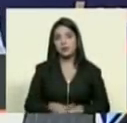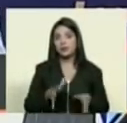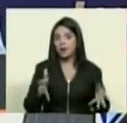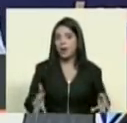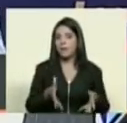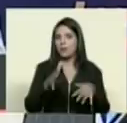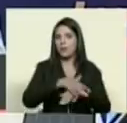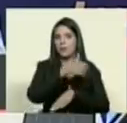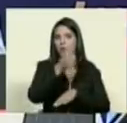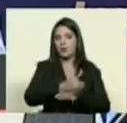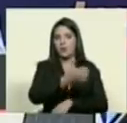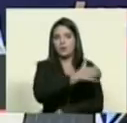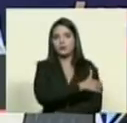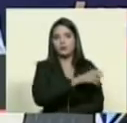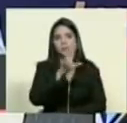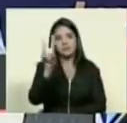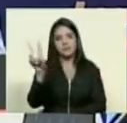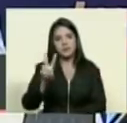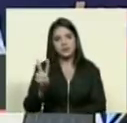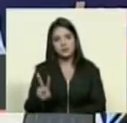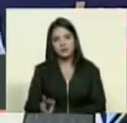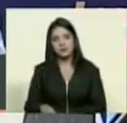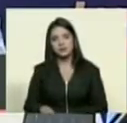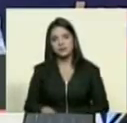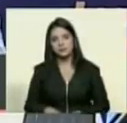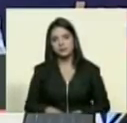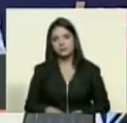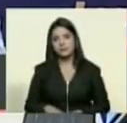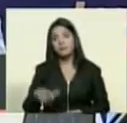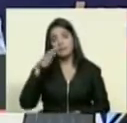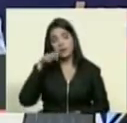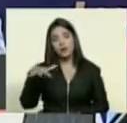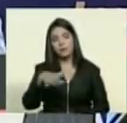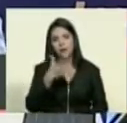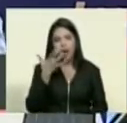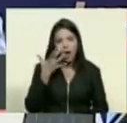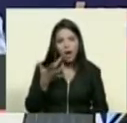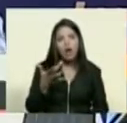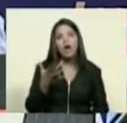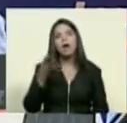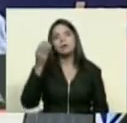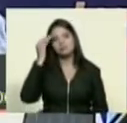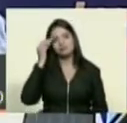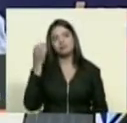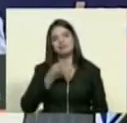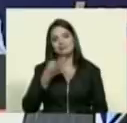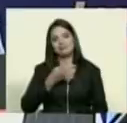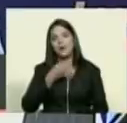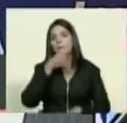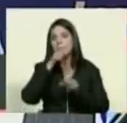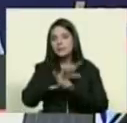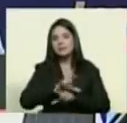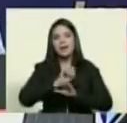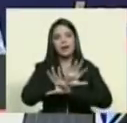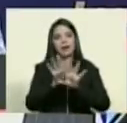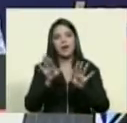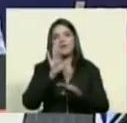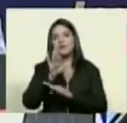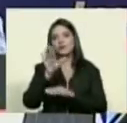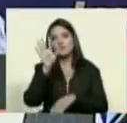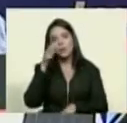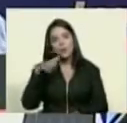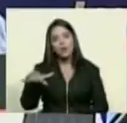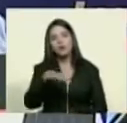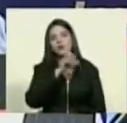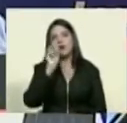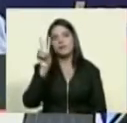la oposición venezolana. Y el pueblo de Venezuela se ha dado cuenta. Y hay un mensaje claro de futuro del pueblo de Venezuela.